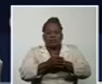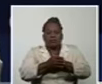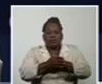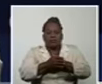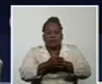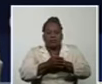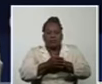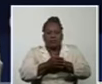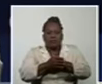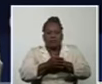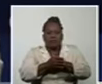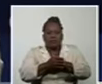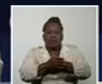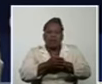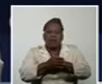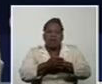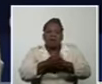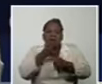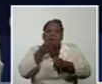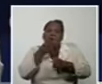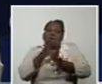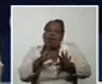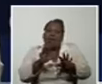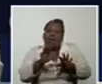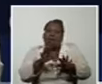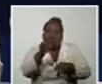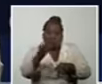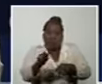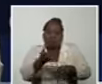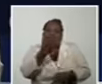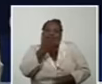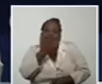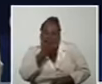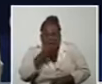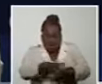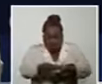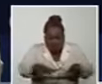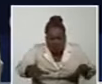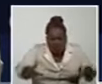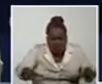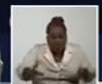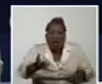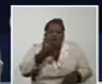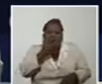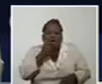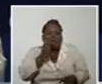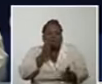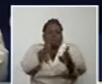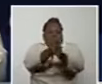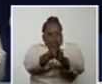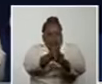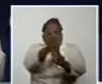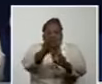¿cómo se llama? Y provocar que se contaminen la superficie. Se han hecho análisis